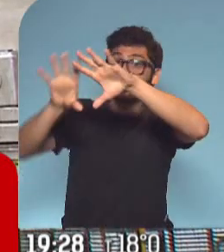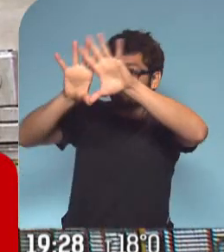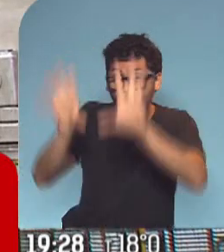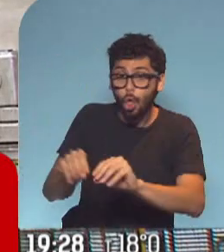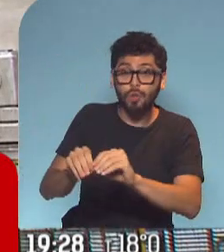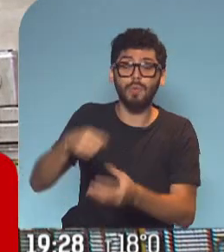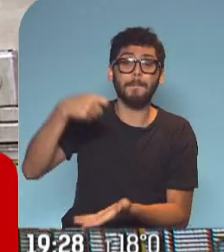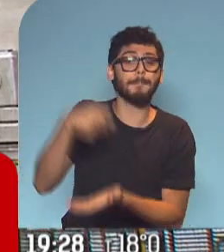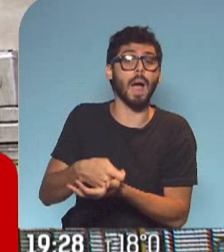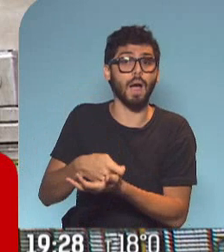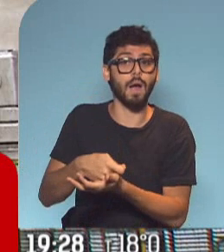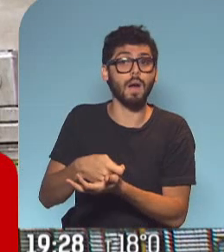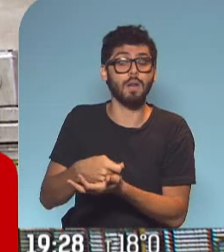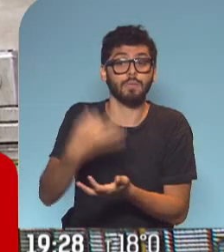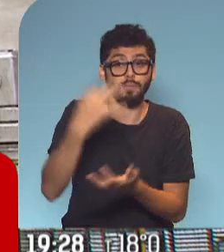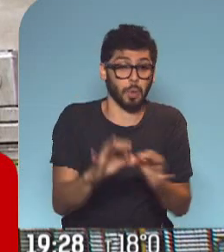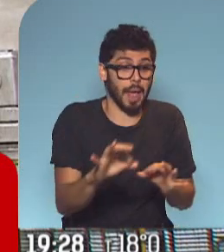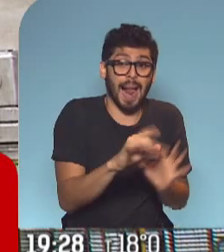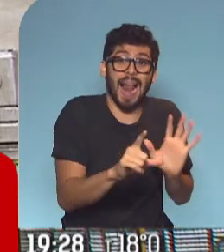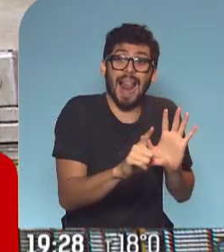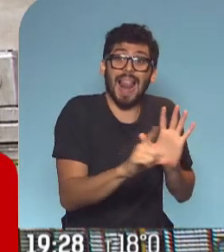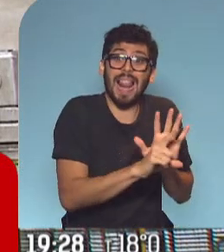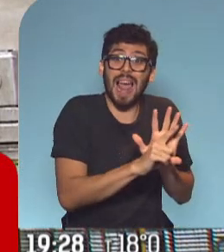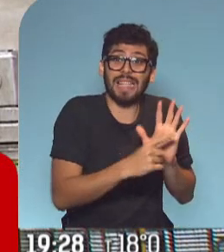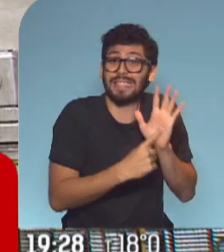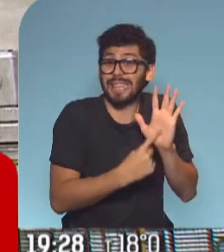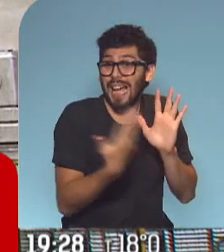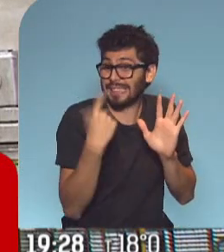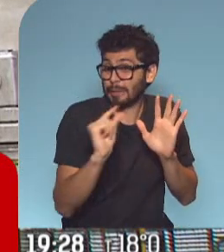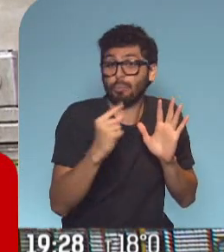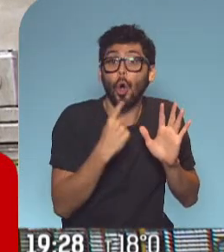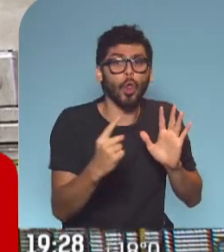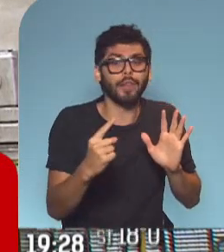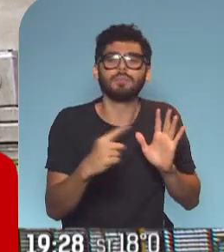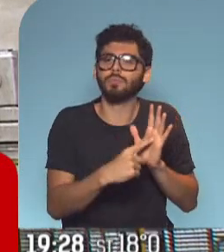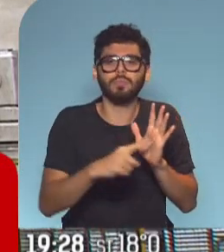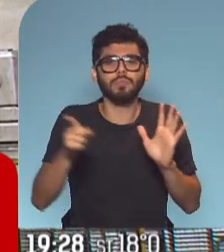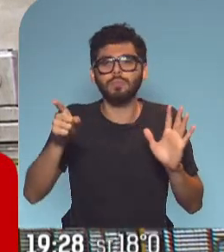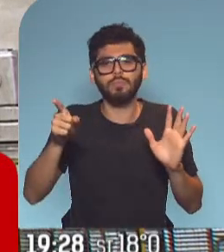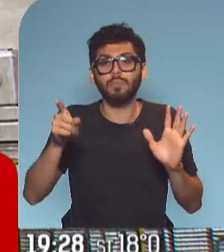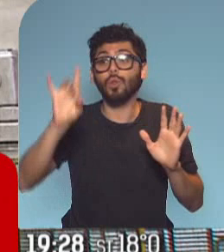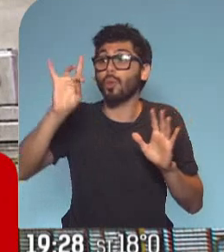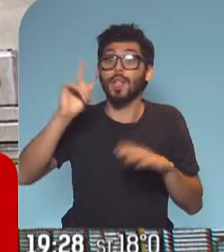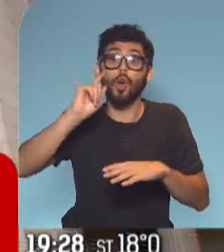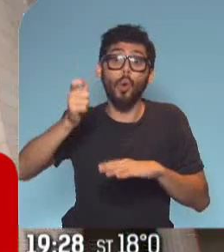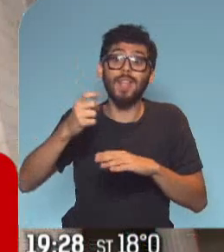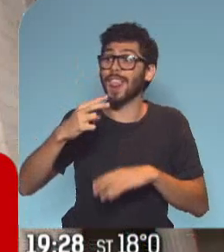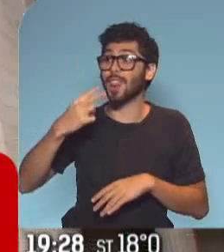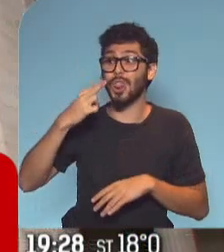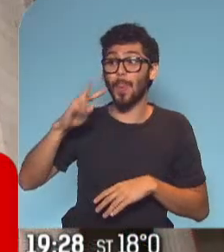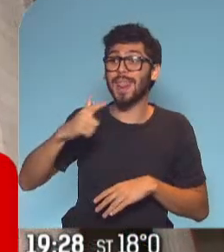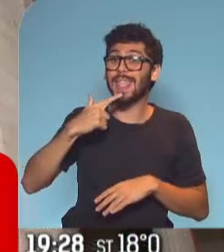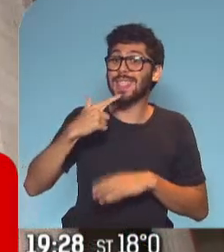sólo por una ley también sancionada recientemente afecta a quienes van a digamos entrando en cargo nuevo 27 en adelante